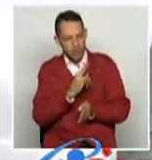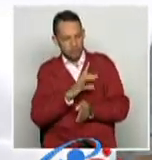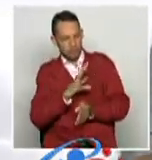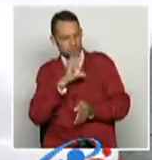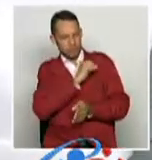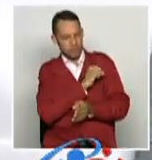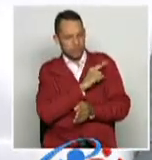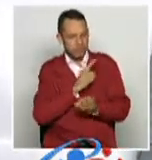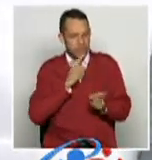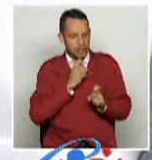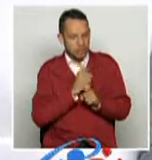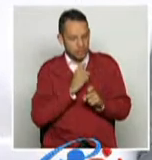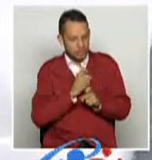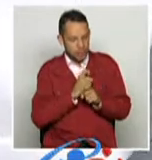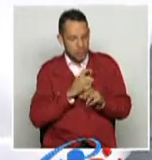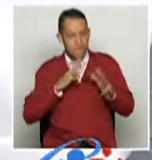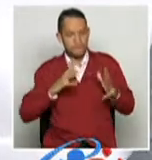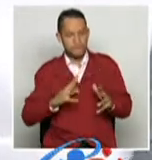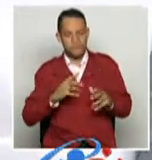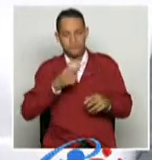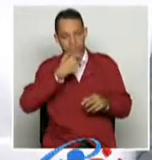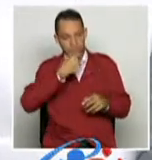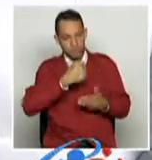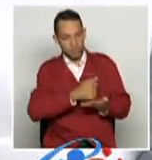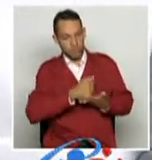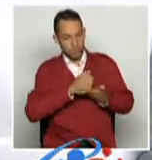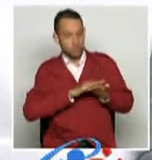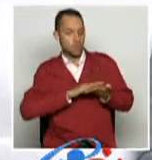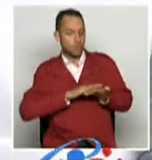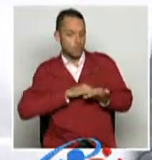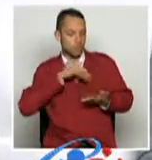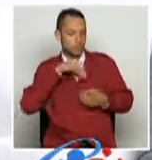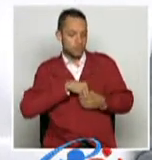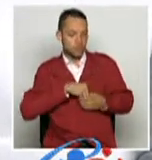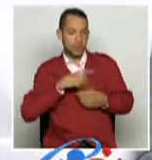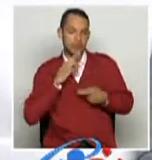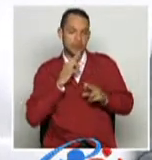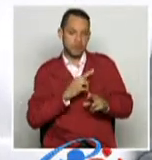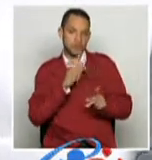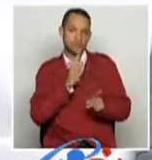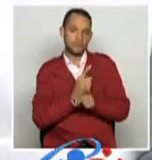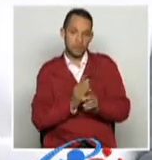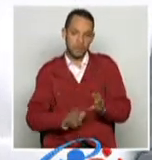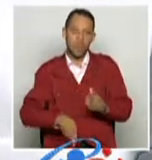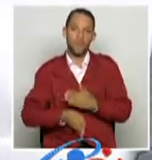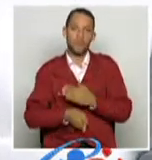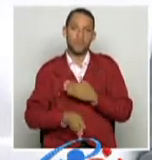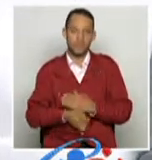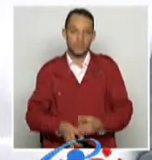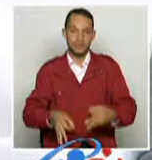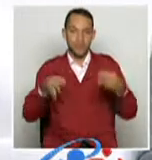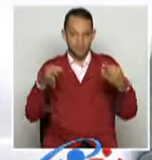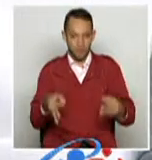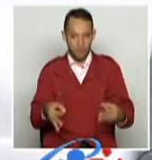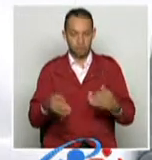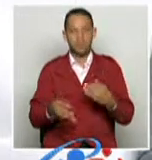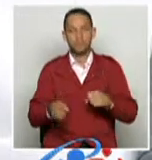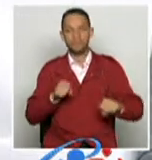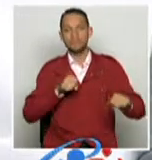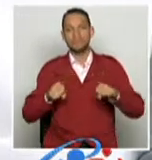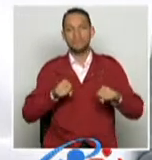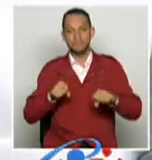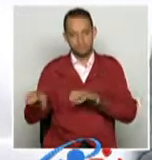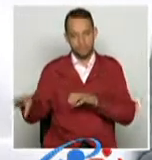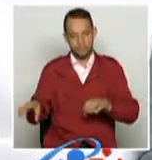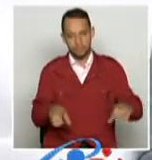no lleve las cosas como son, pues no va a haber como esa respuesta, pero si hay constancia, por eso se llama Ayurveda, constancia